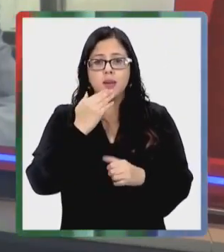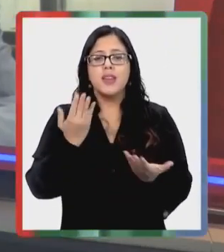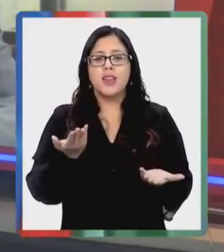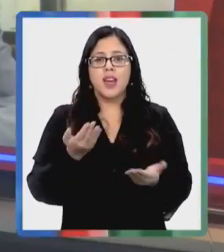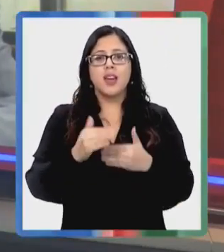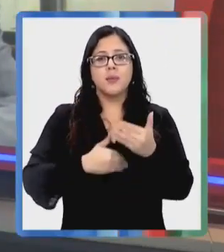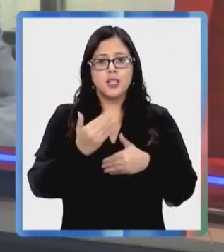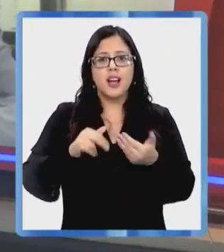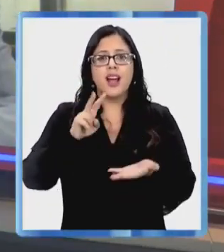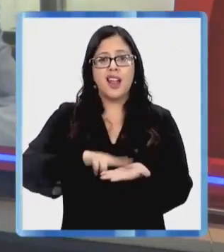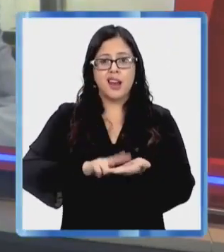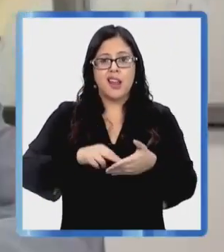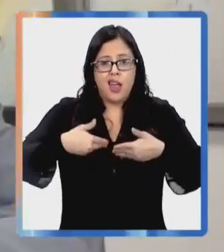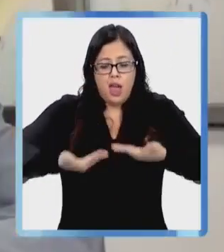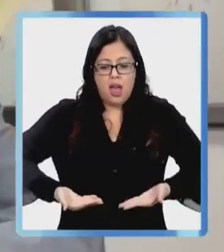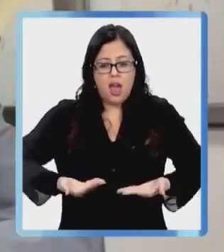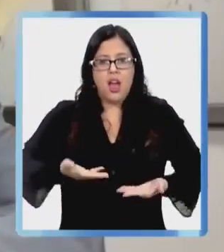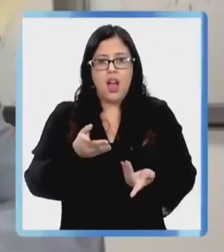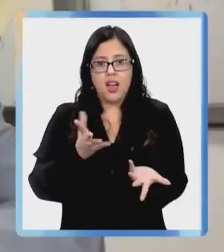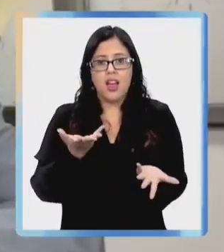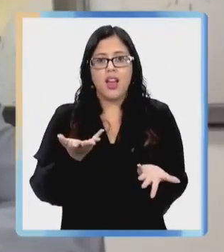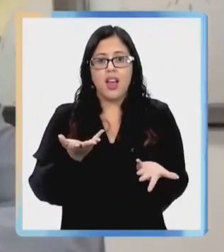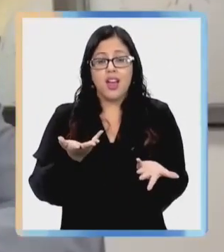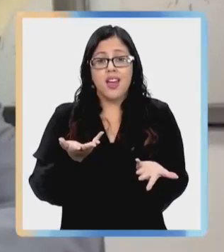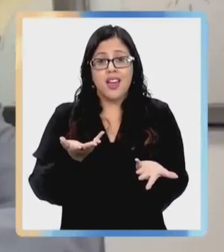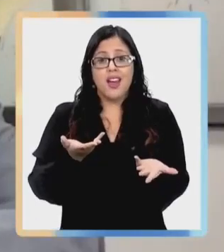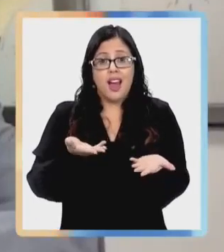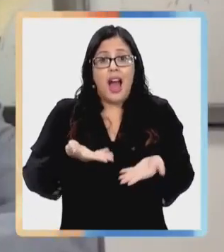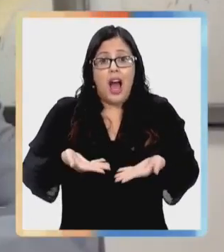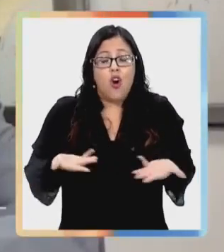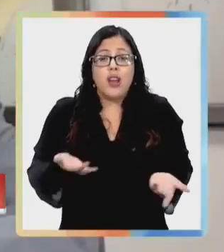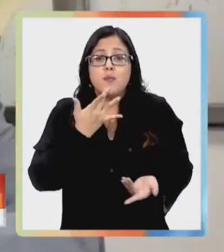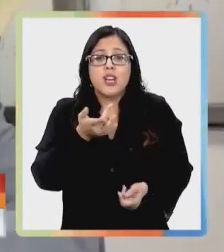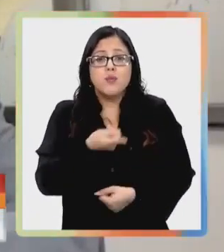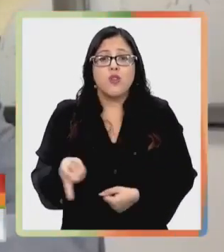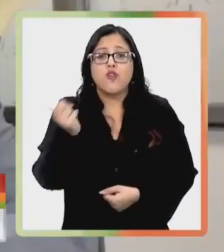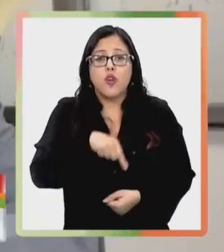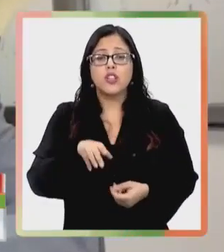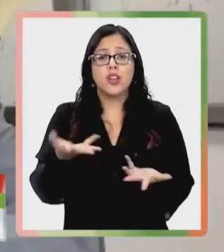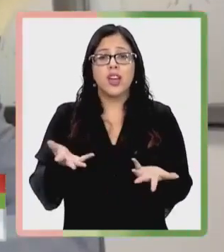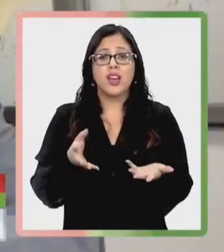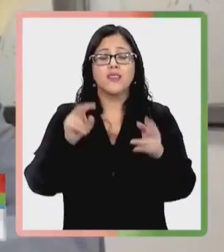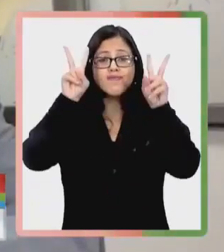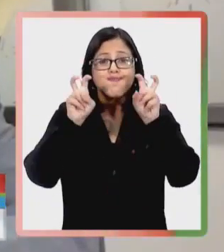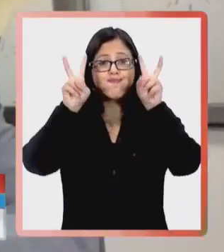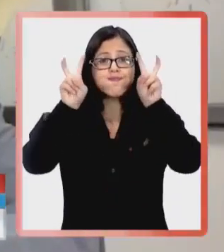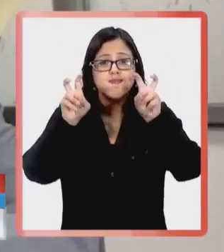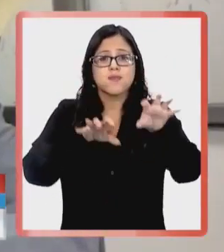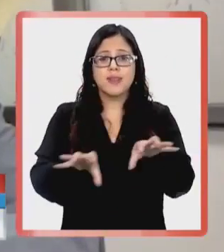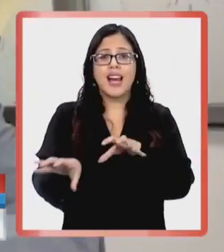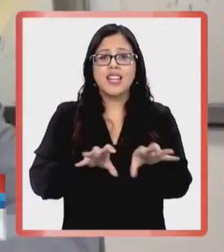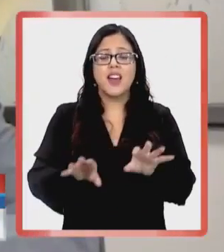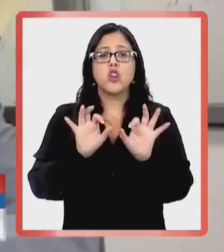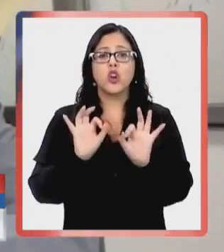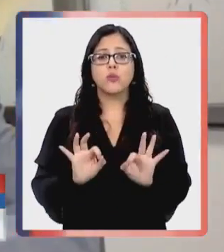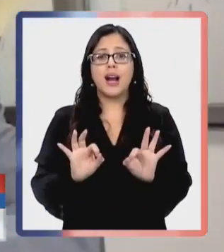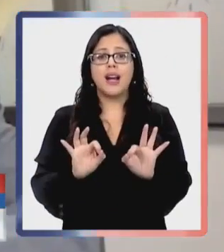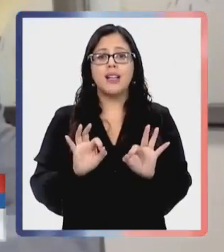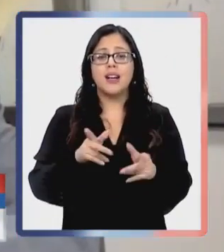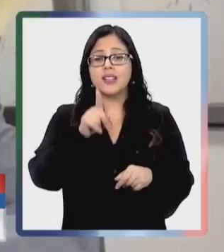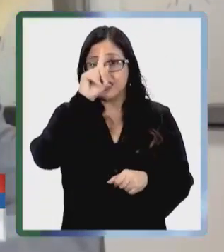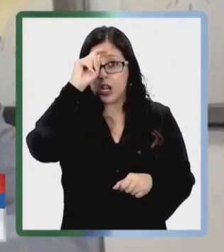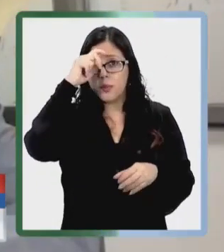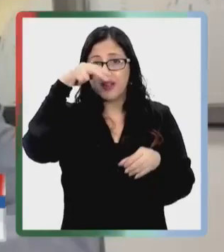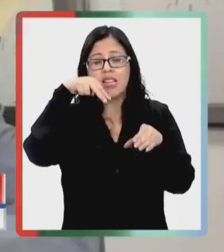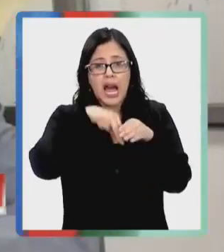también a la realidad actual, porque hemos vuelto, entre comillas, a la actividad normal de los hospitales y pabellones después de la